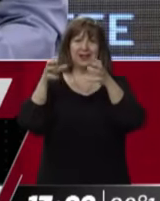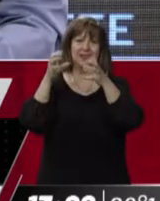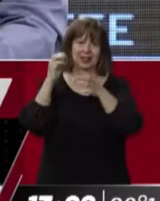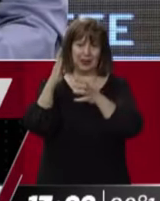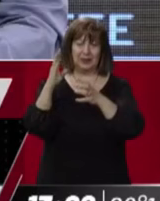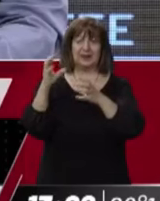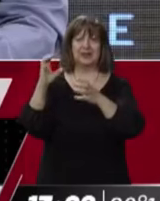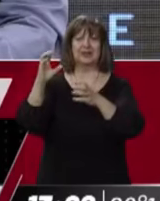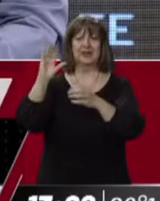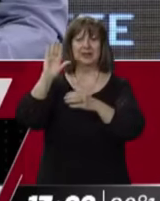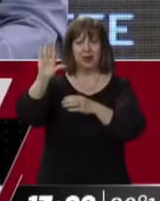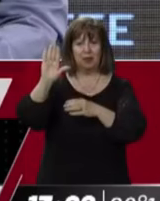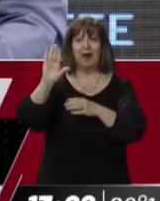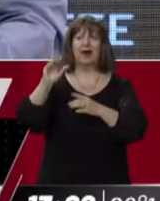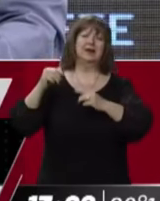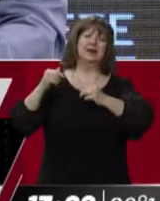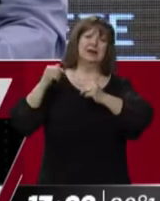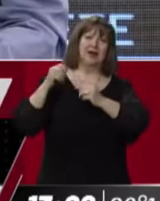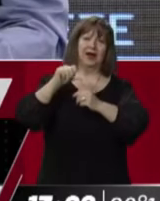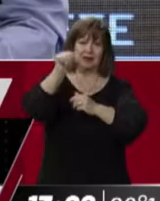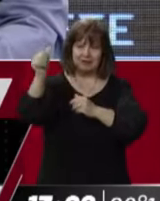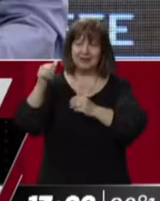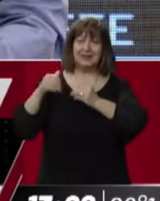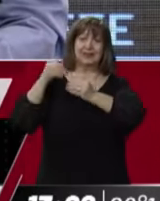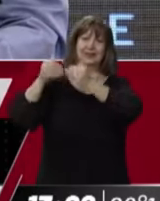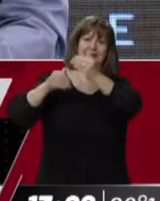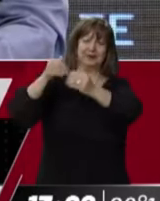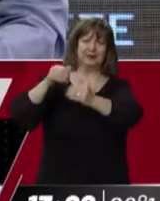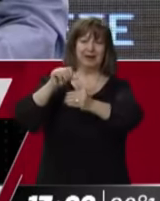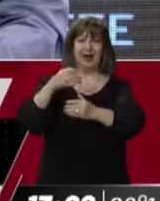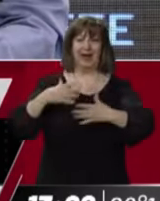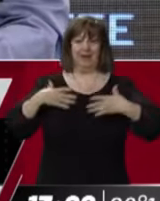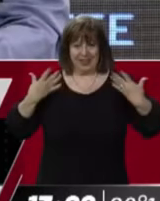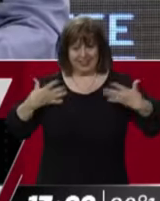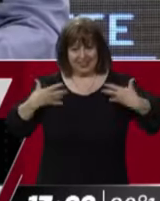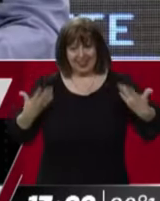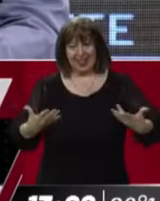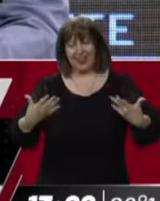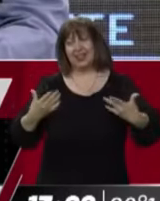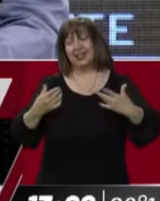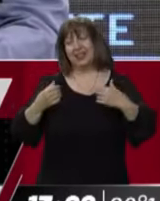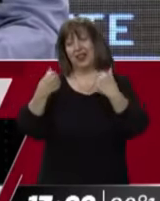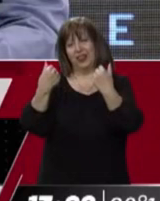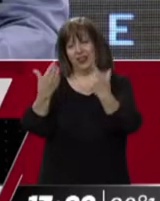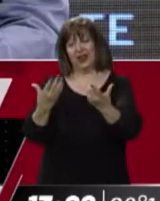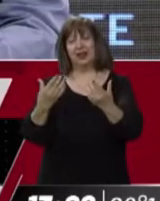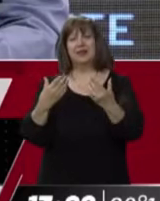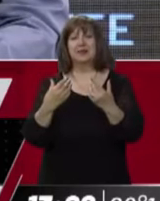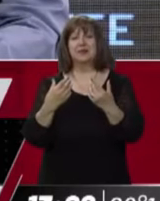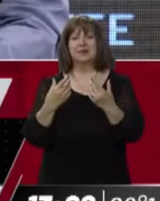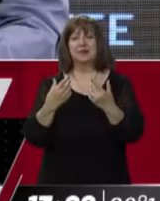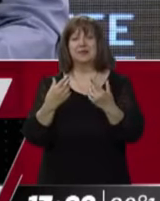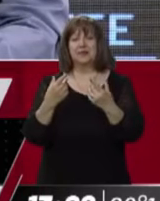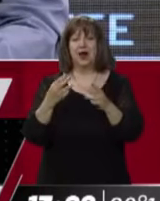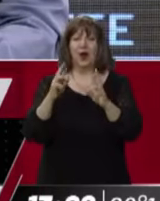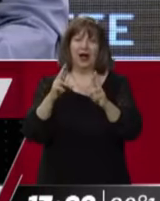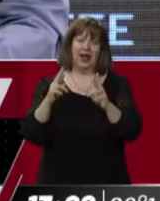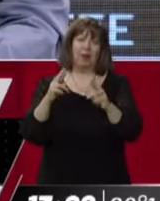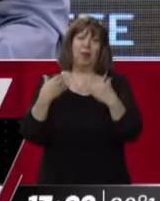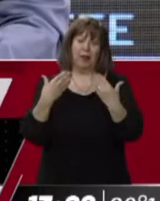que podamos seguir siendo felices y bueno, si nuestra posibilidad que hoy le estamos dando, espero que la podamos concretar,